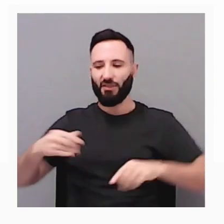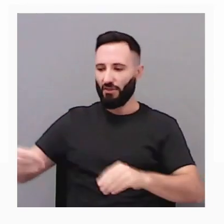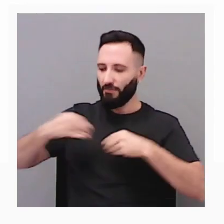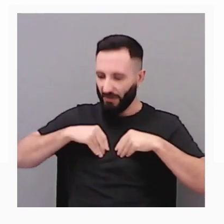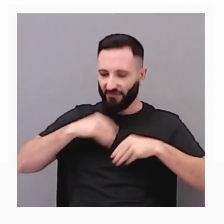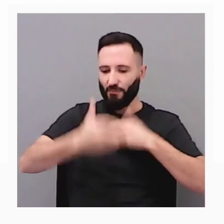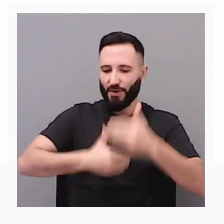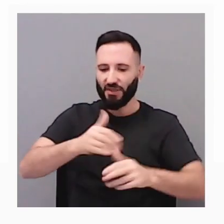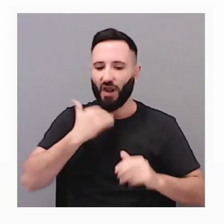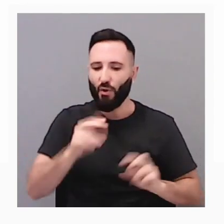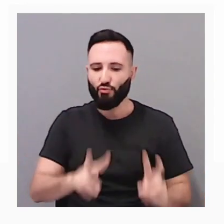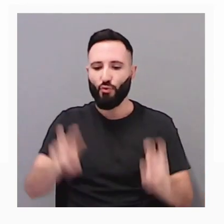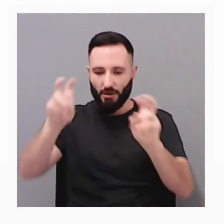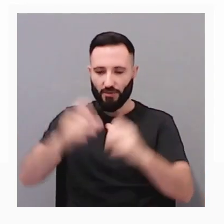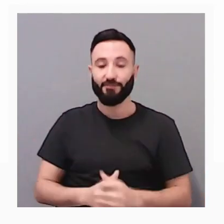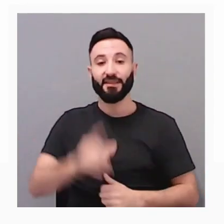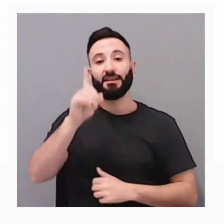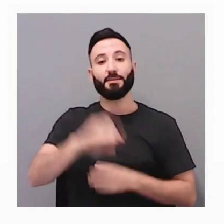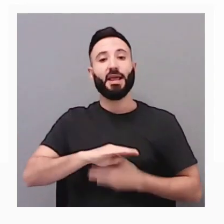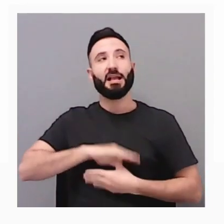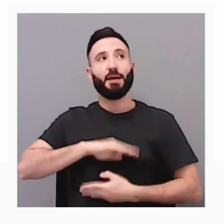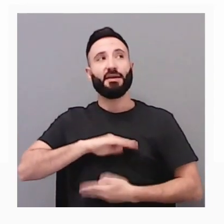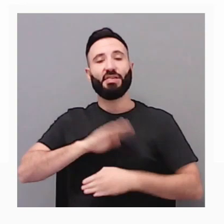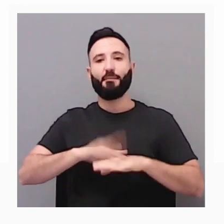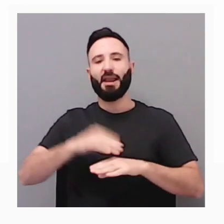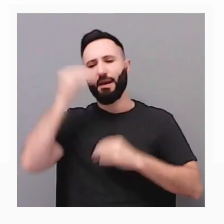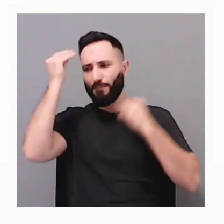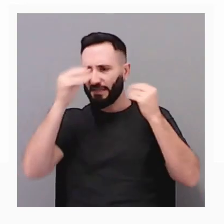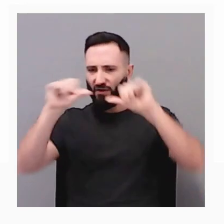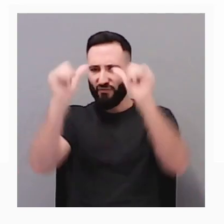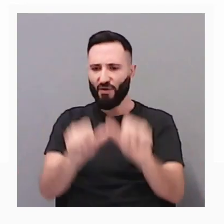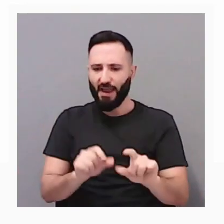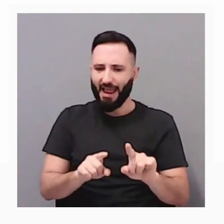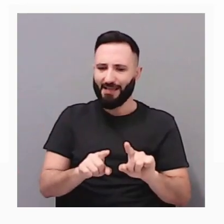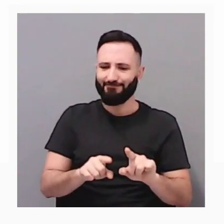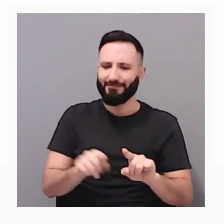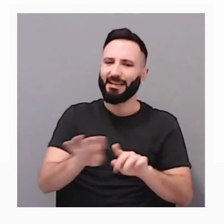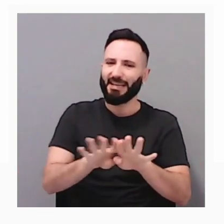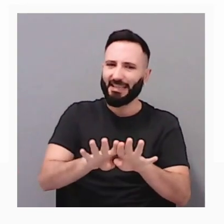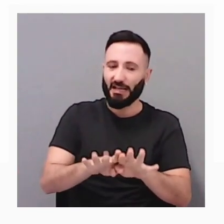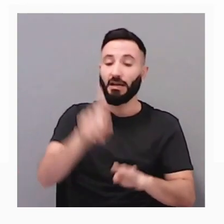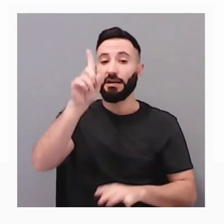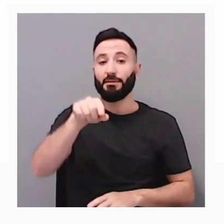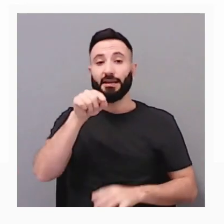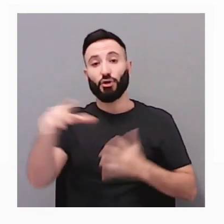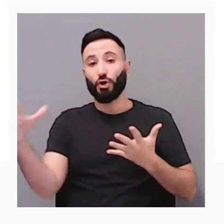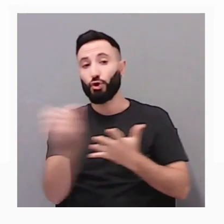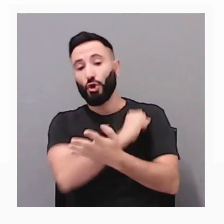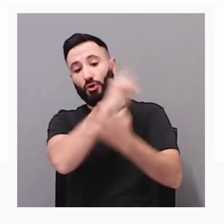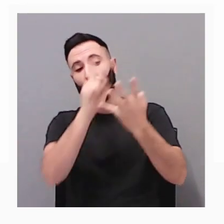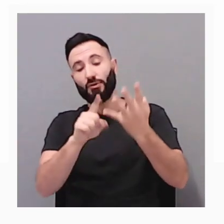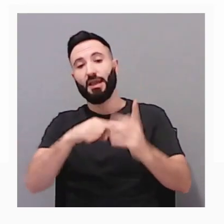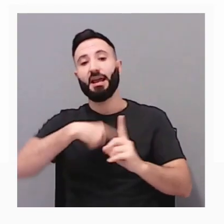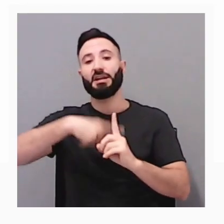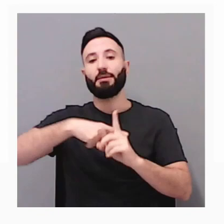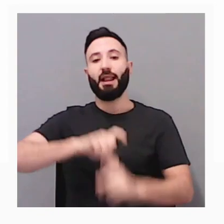algo nuevo, a ser capaces de pensar de manera crítica en todos los aspectos de su vida. Y todo esto desde un nivel de autoestima